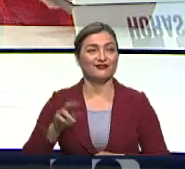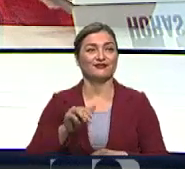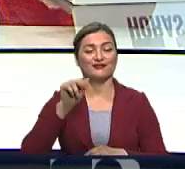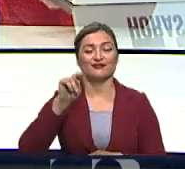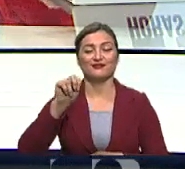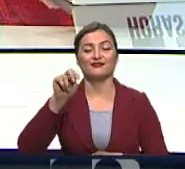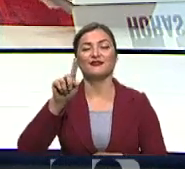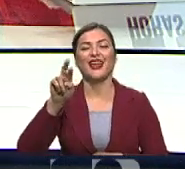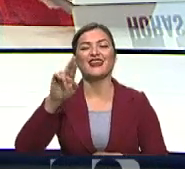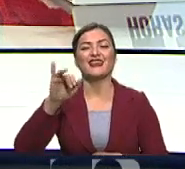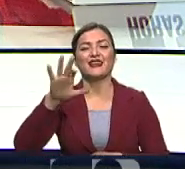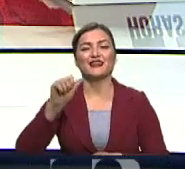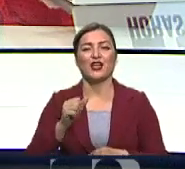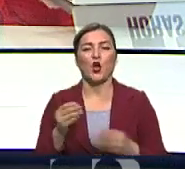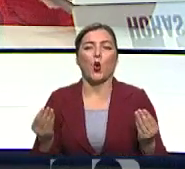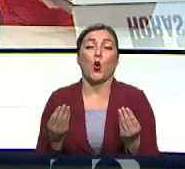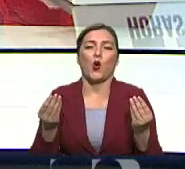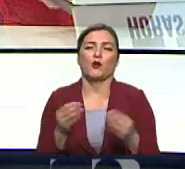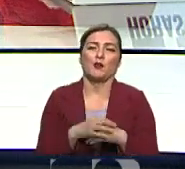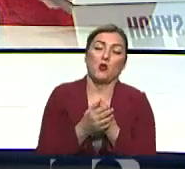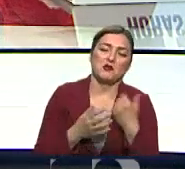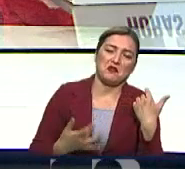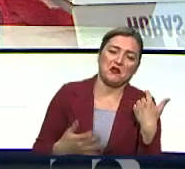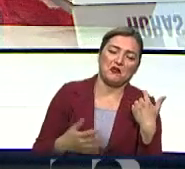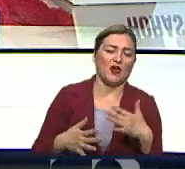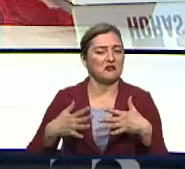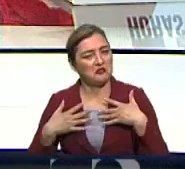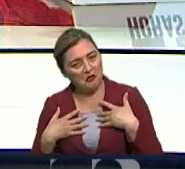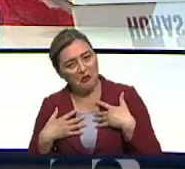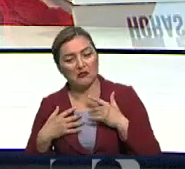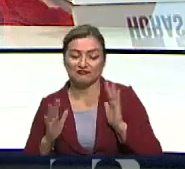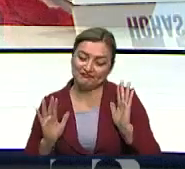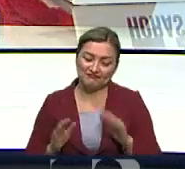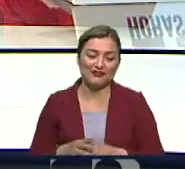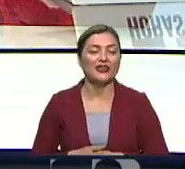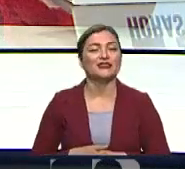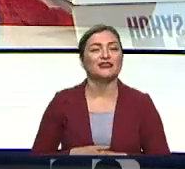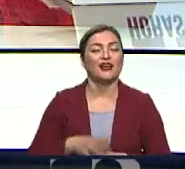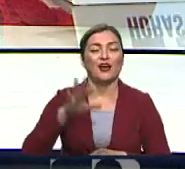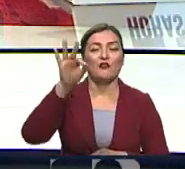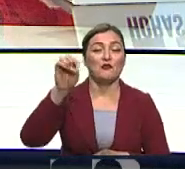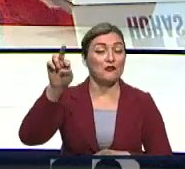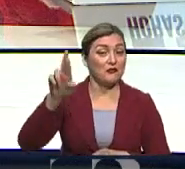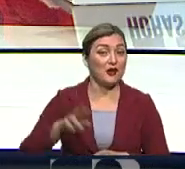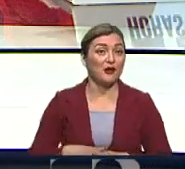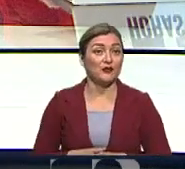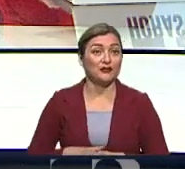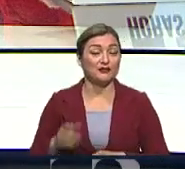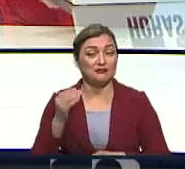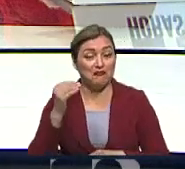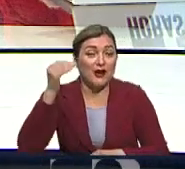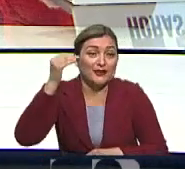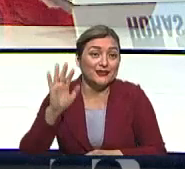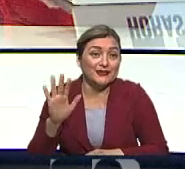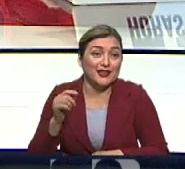incluida, creo que son demasiado jóvenes, por eso no aprovecharon las serenatas, pero yo creo que Fernanda tal vez no, me dijo que ya estoy un poquito mayor porque me dijo